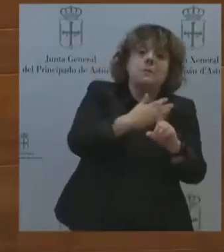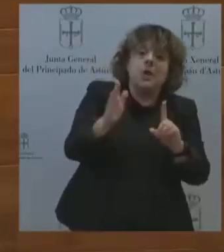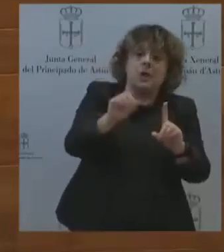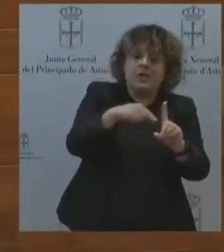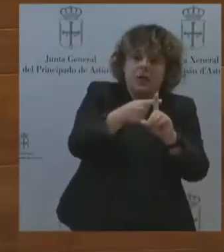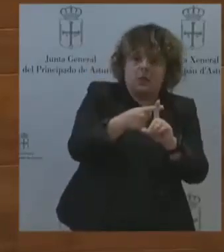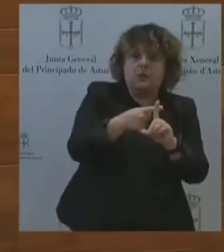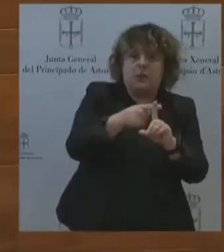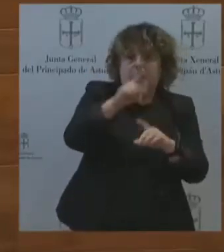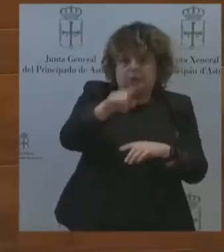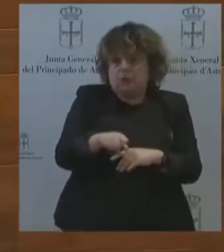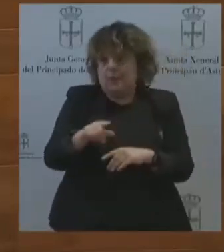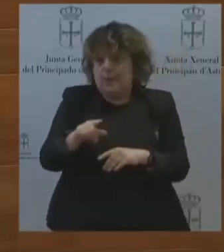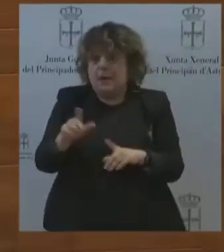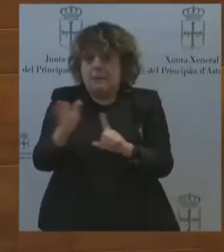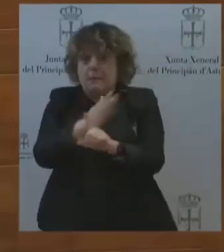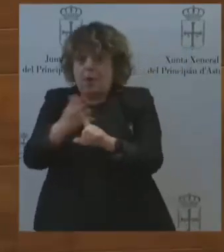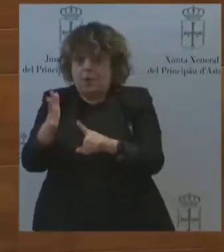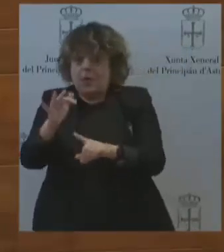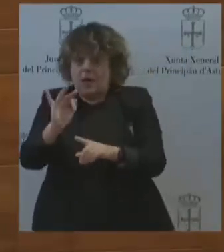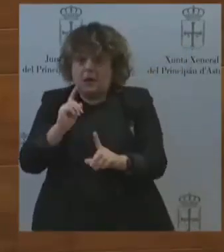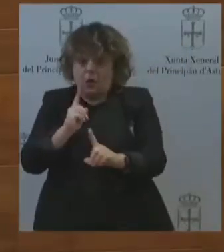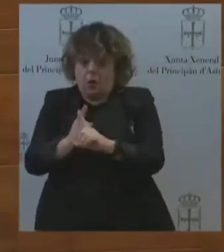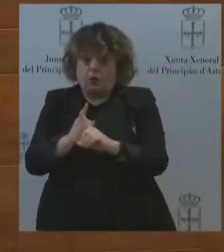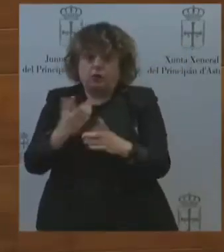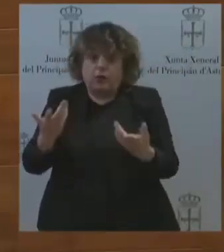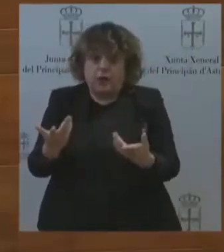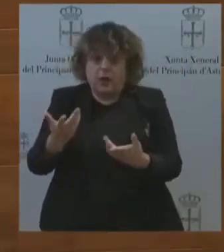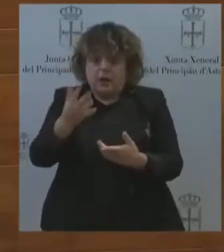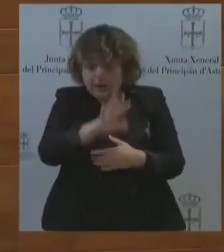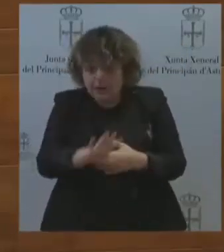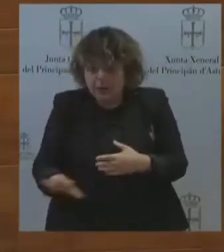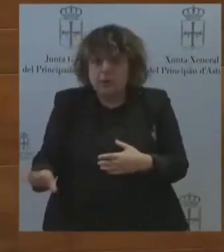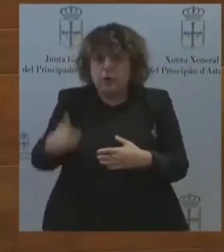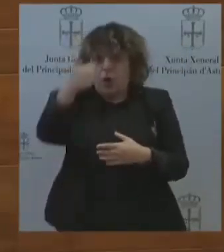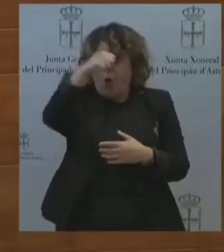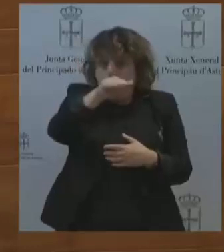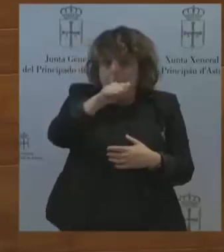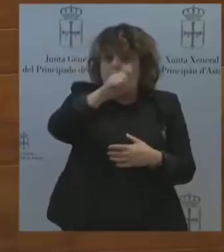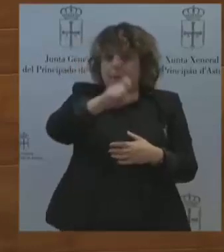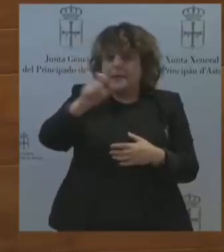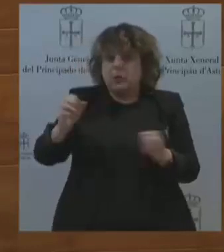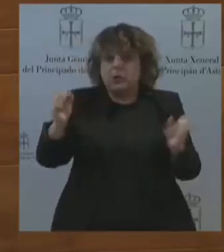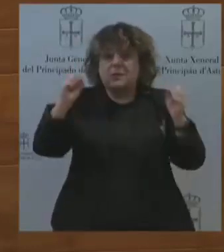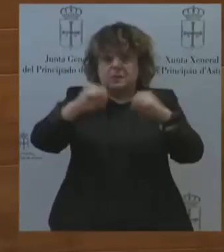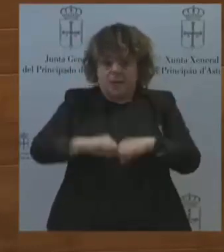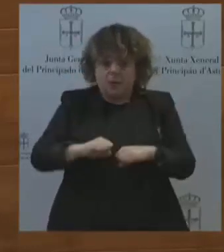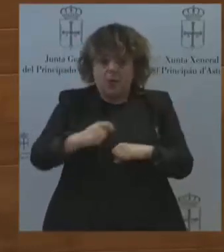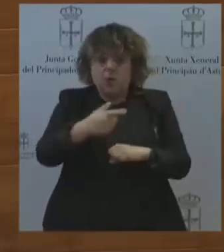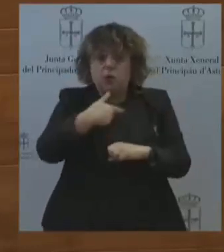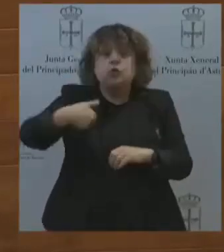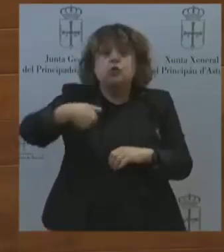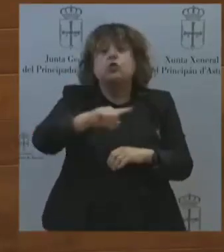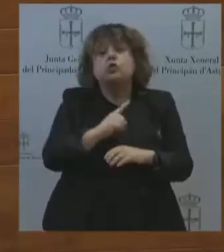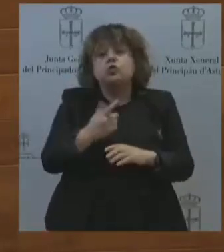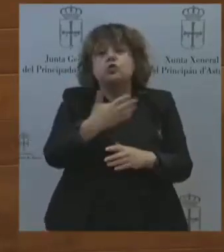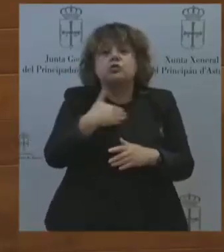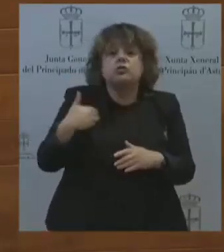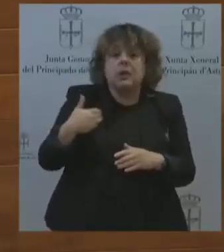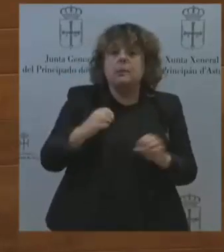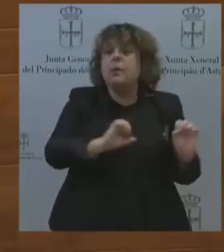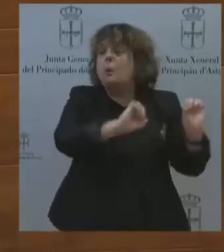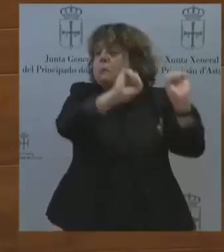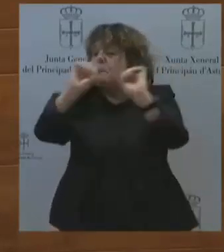niños, hacia los hombres y hacia las personas mayores. Y lo que quiere Vox es proteger a todas las víctimas por igual. En